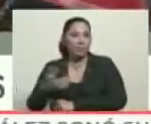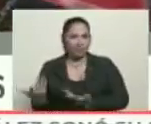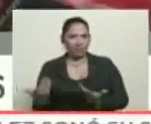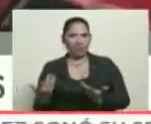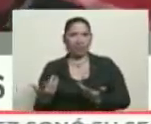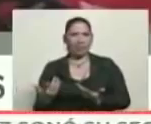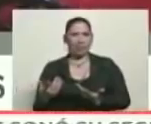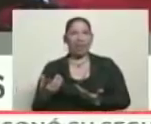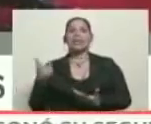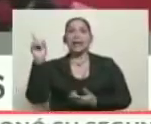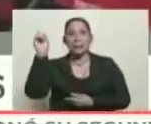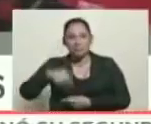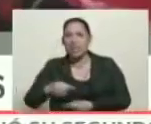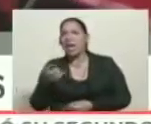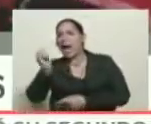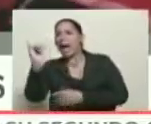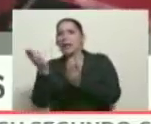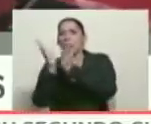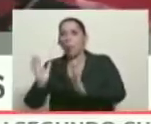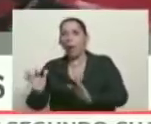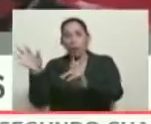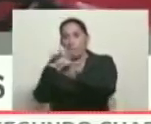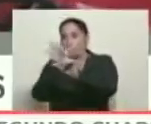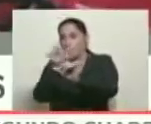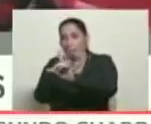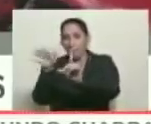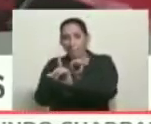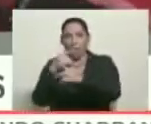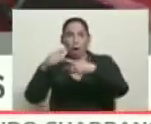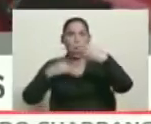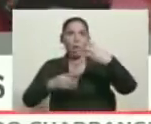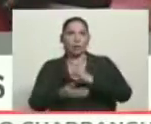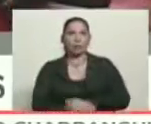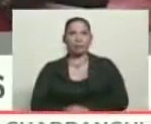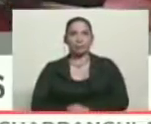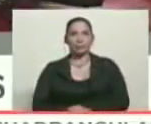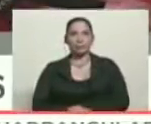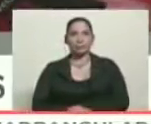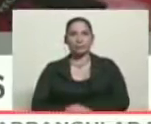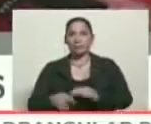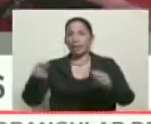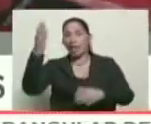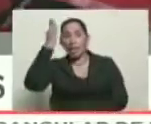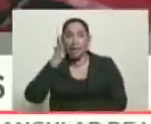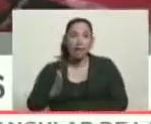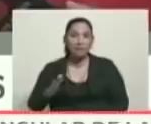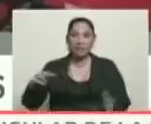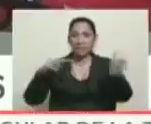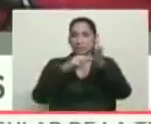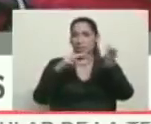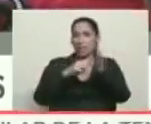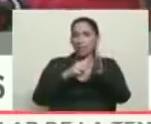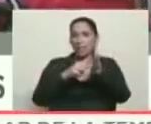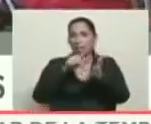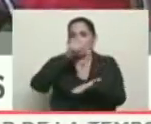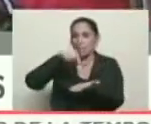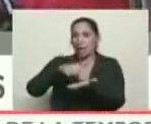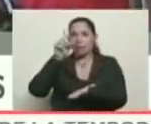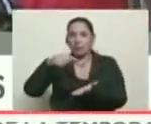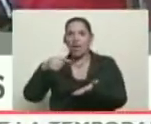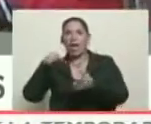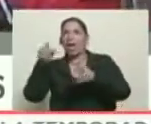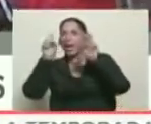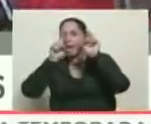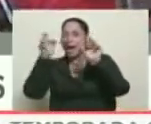además tienen escuelas para mentir y para engañar. Engañaron con Irak, engañaron con Libia, engañaron con Siria. Han engañado al mundo con sus